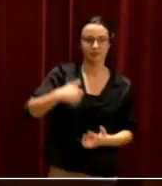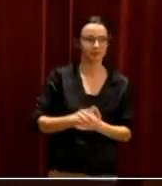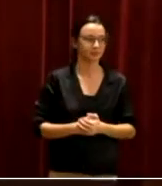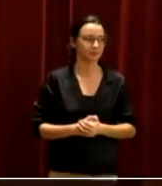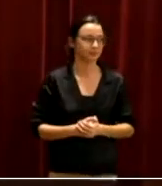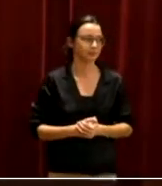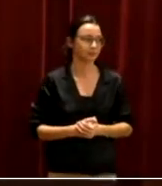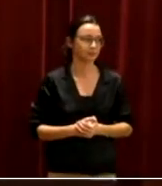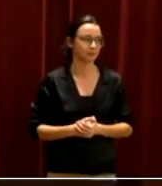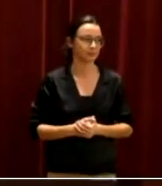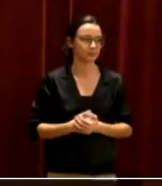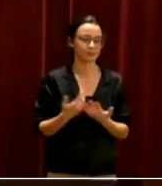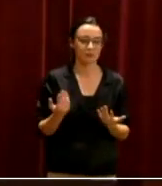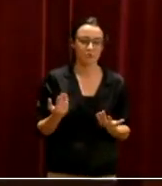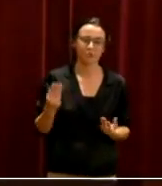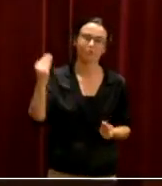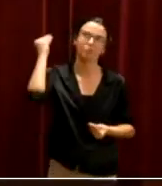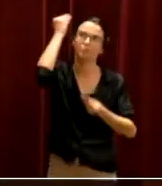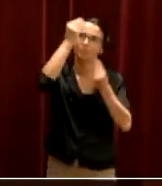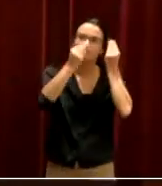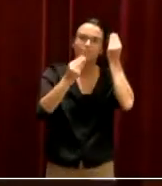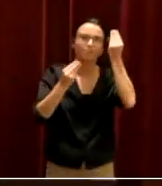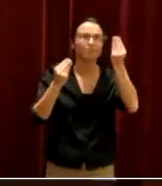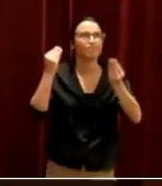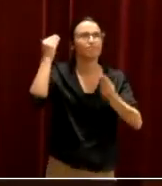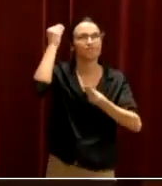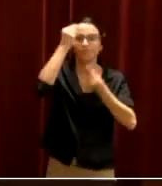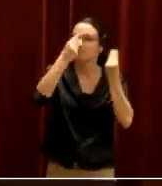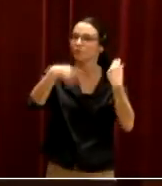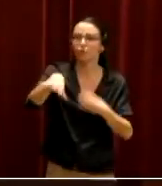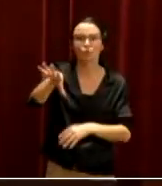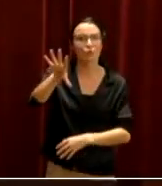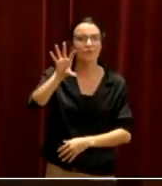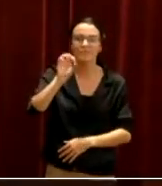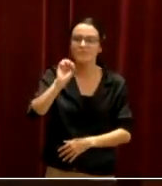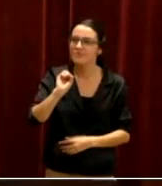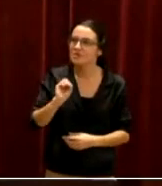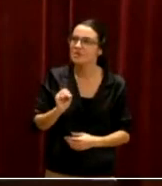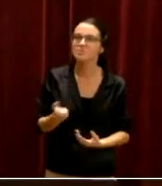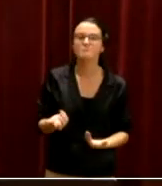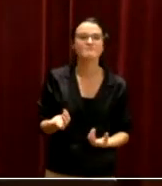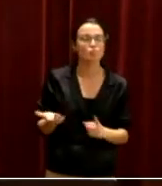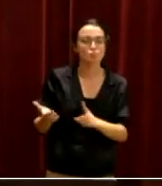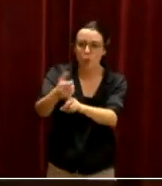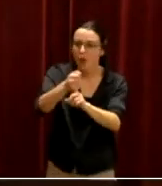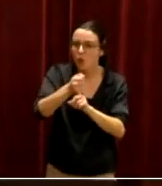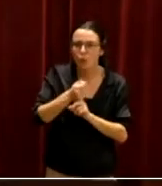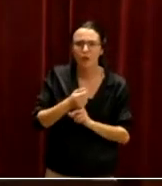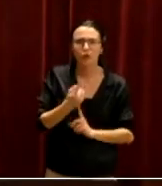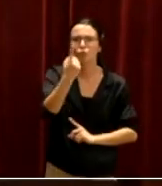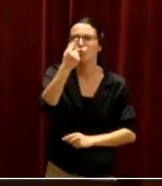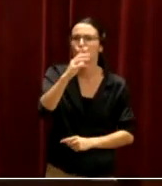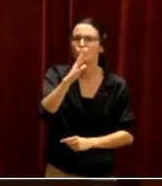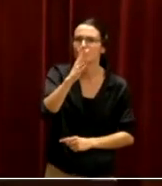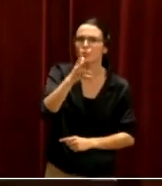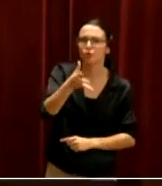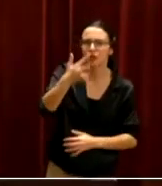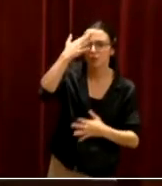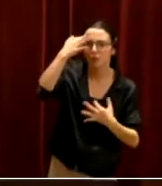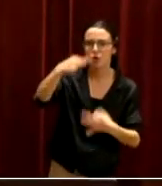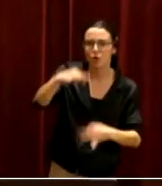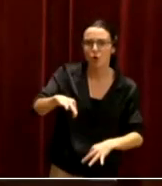Por más que le doy vueltas no consigo entender ni encontrar ningún motivo lógico por el que la izquierda está tan